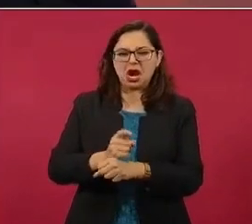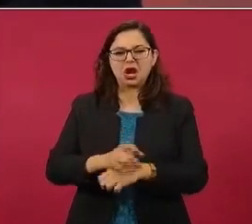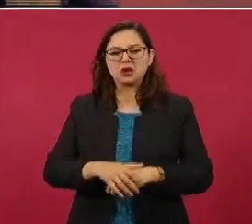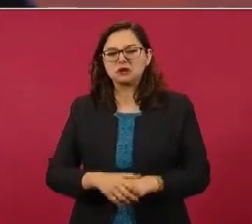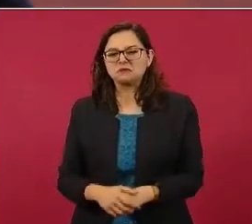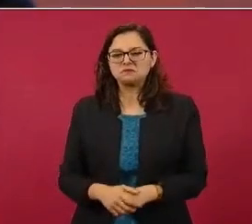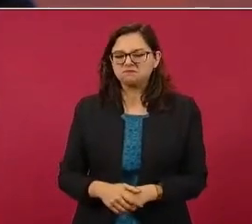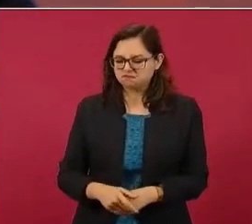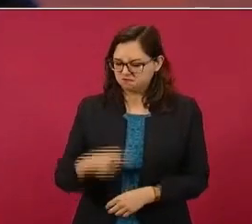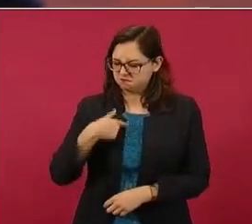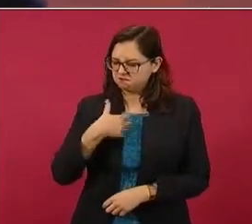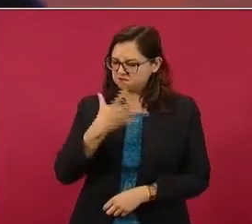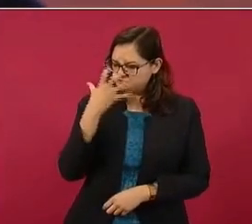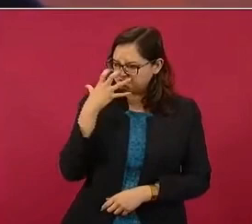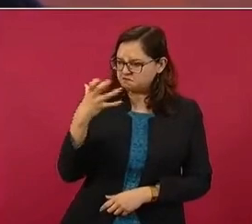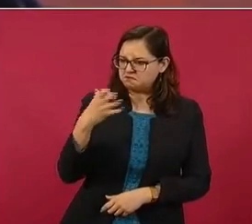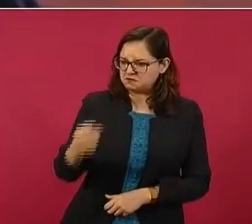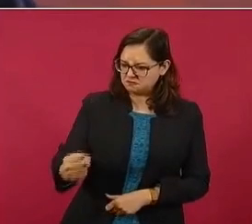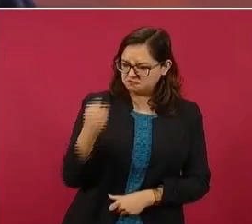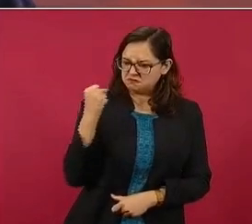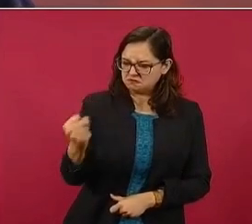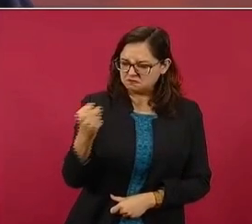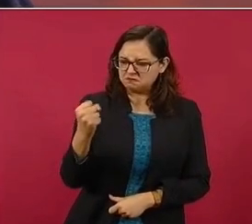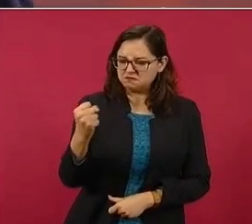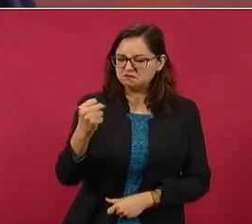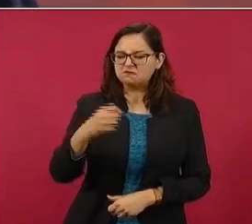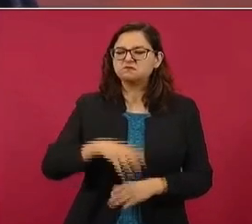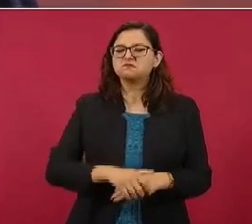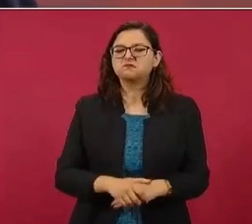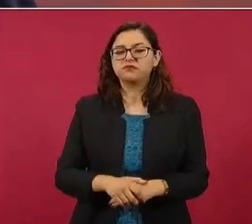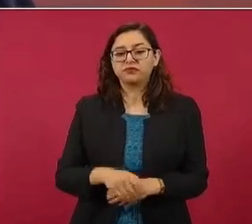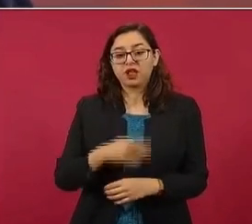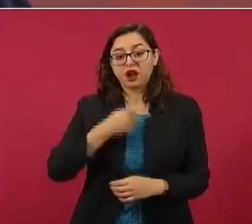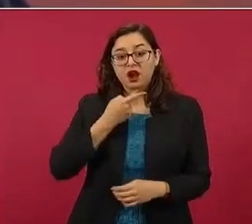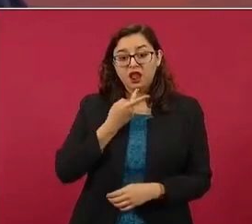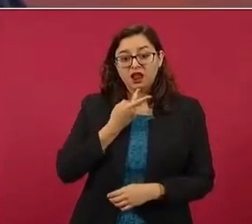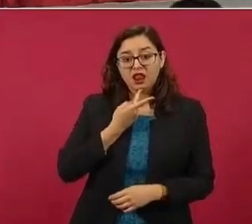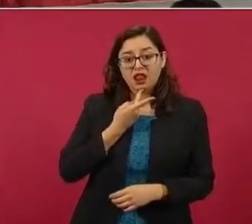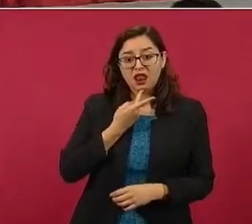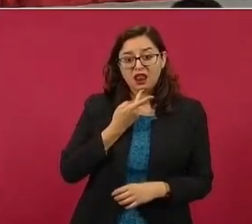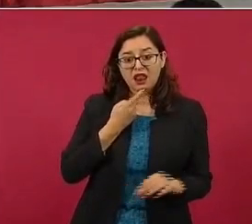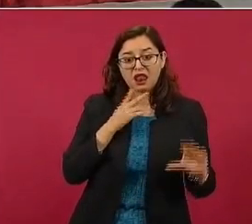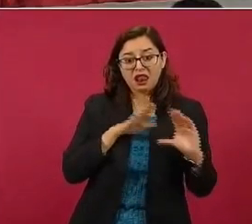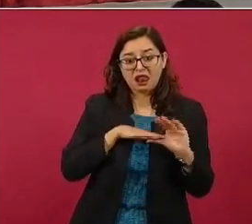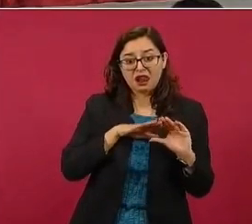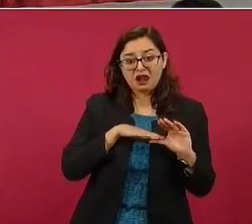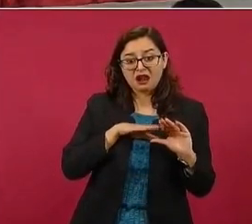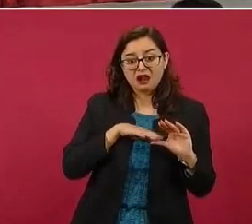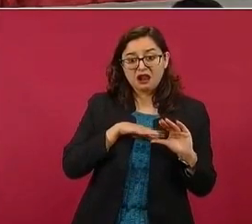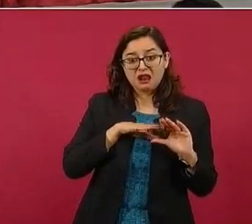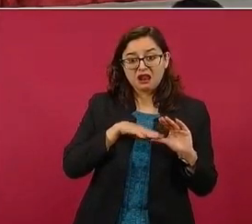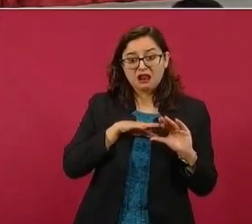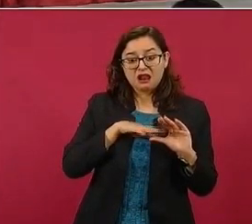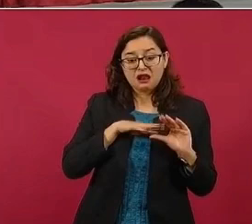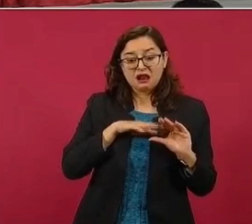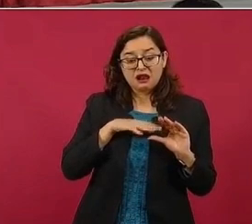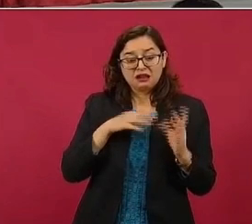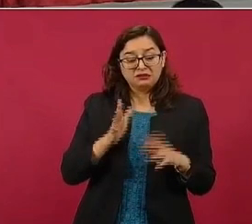y no nos va a temblar la mano. Ya esa demagogia ya